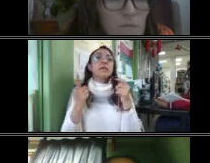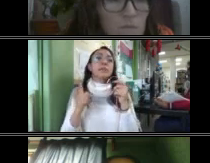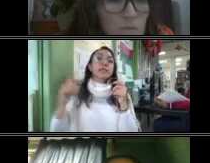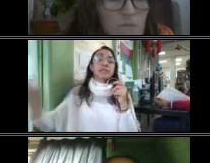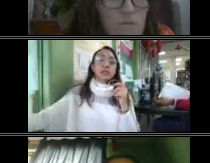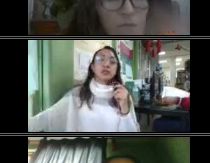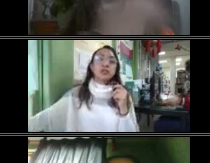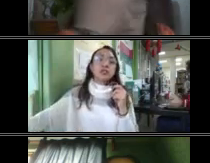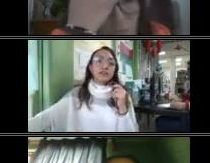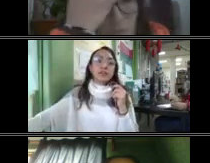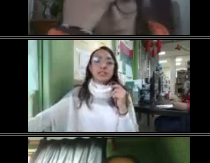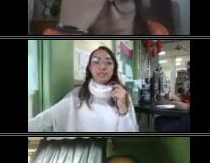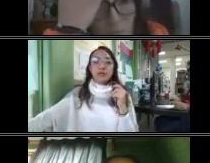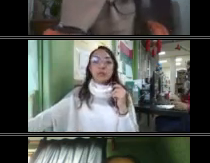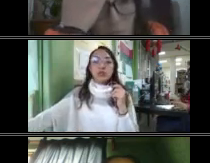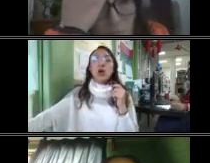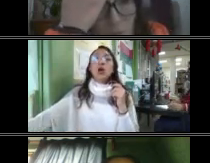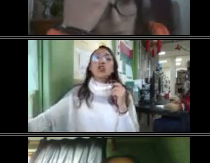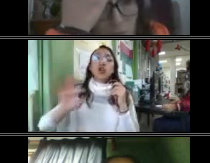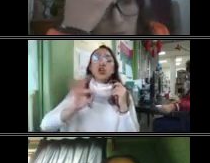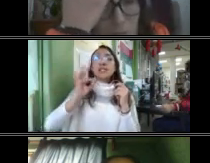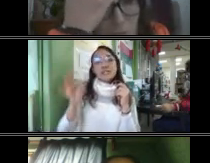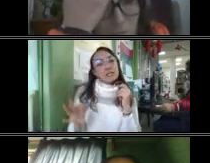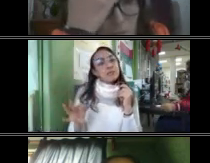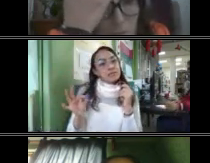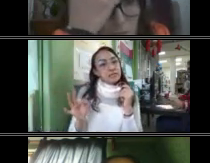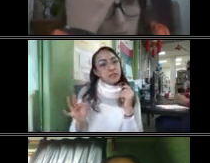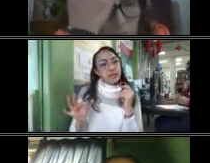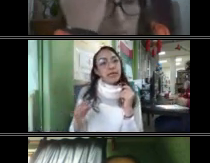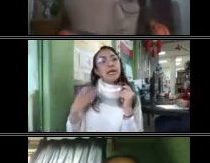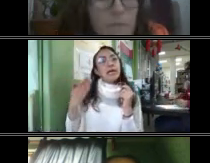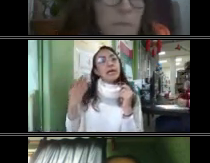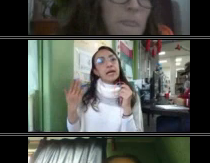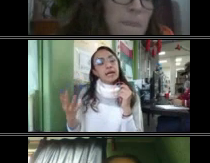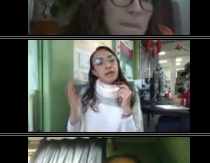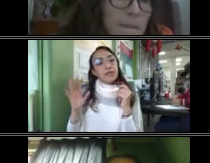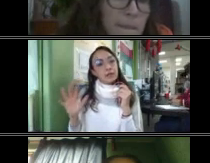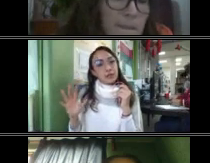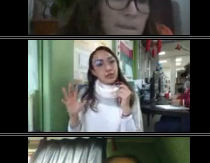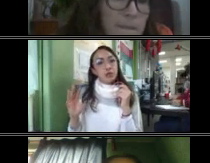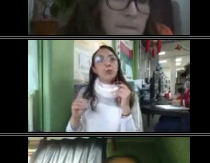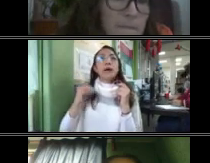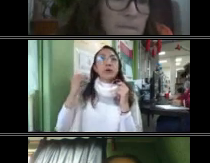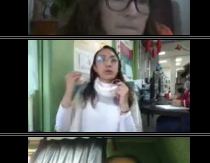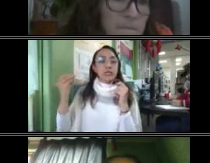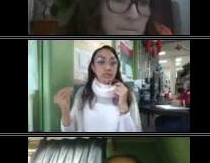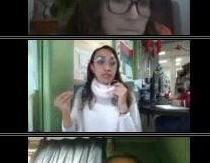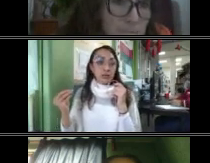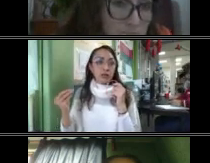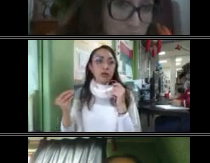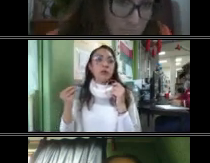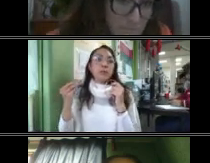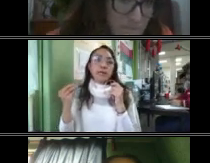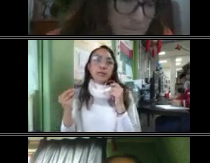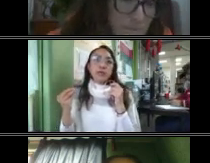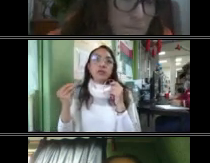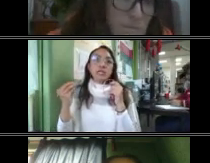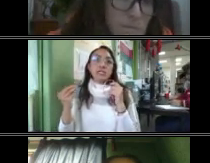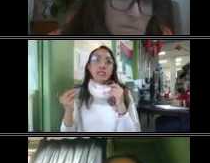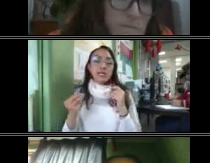Entonces, mientras nosotros diferenciemos dónde sí me sirve el alfabeto para utilizarlo